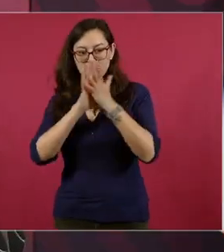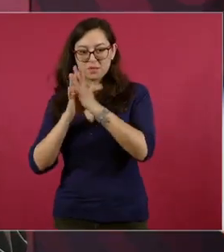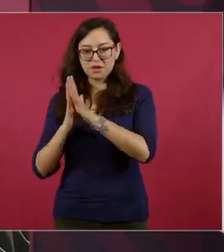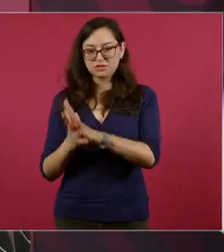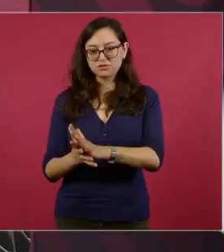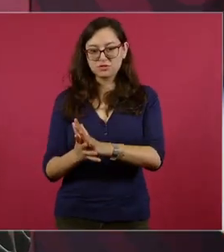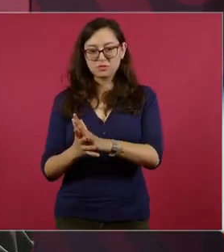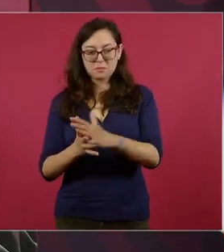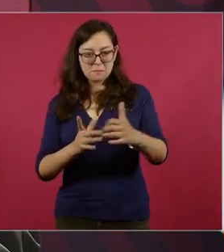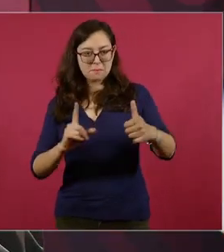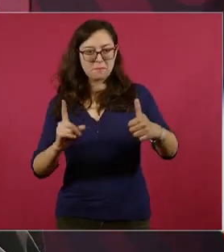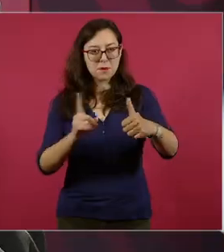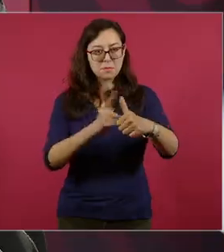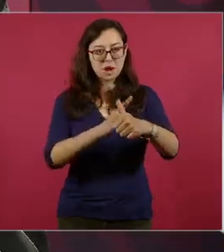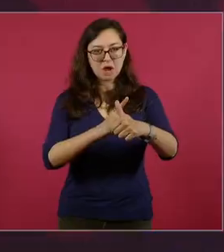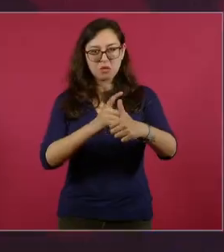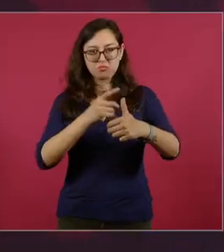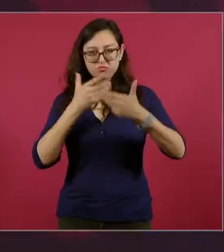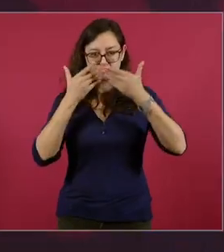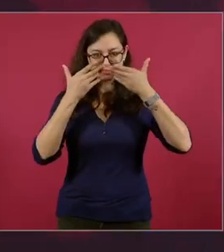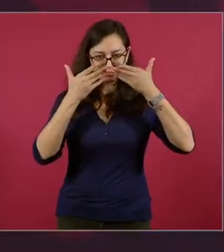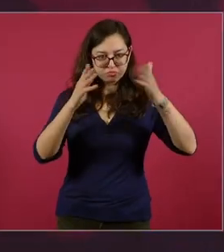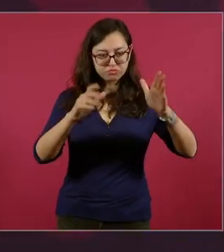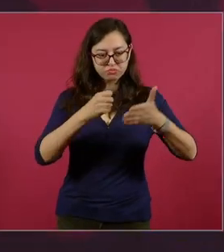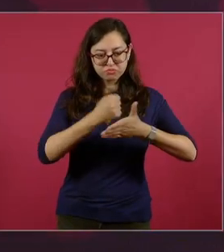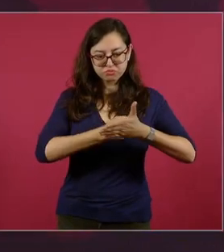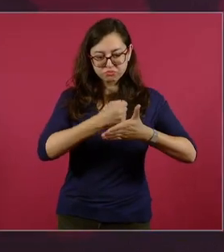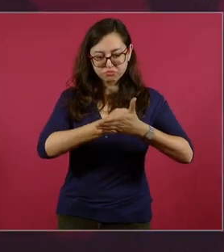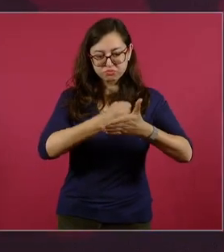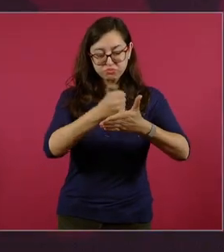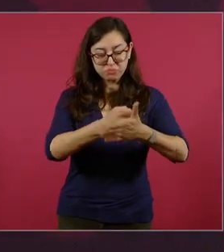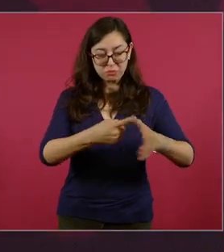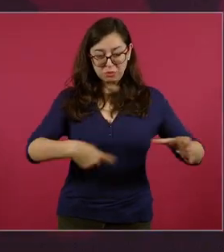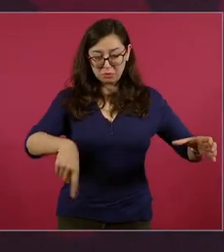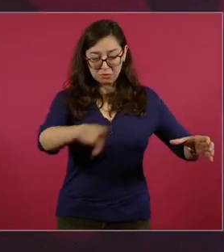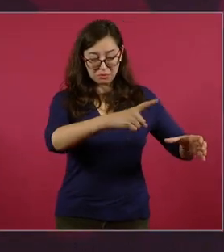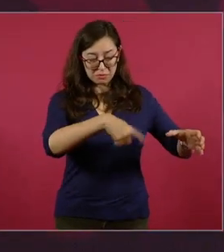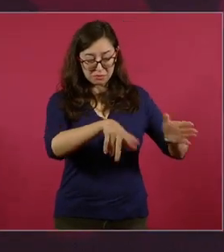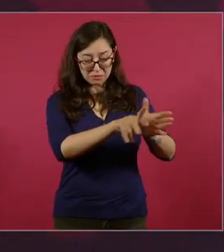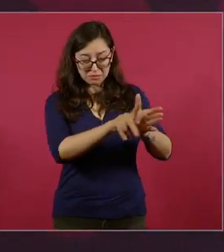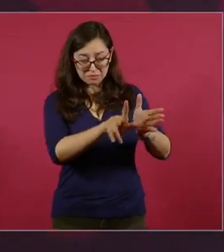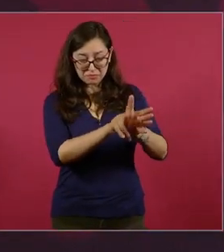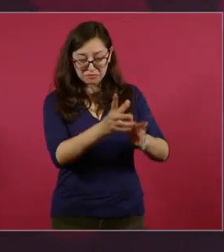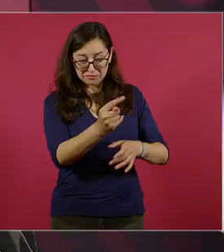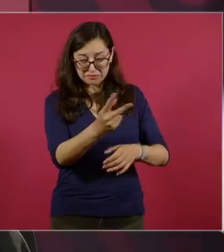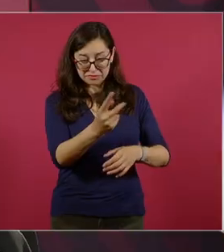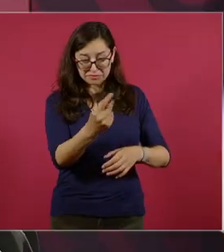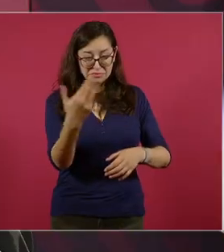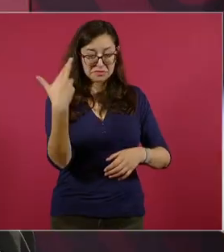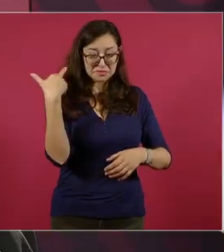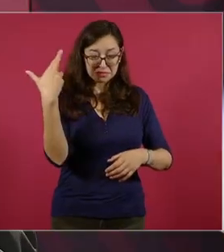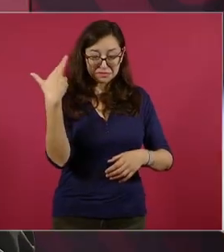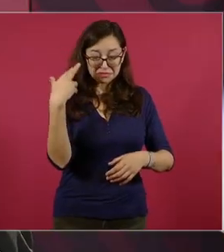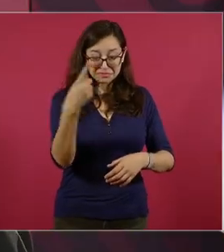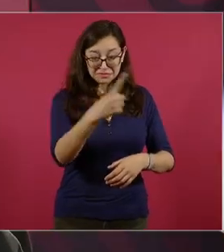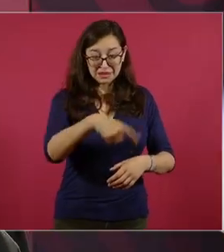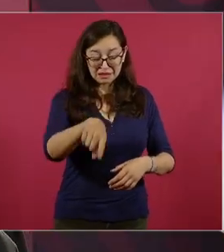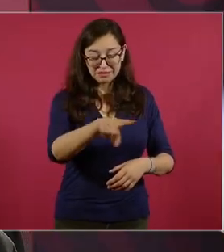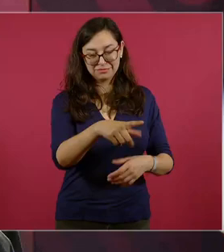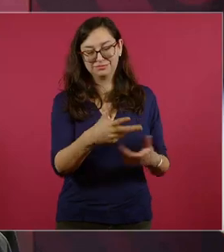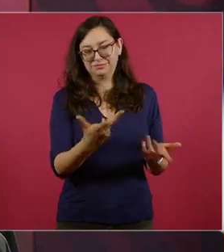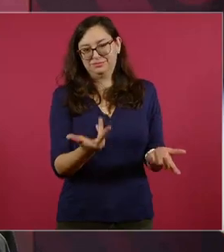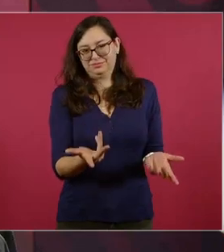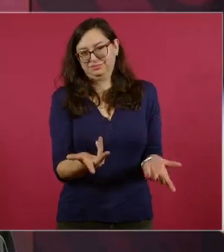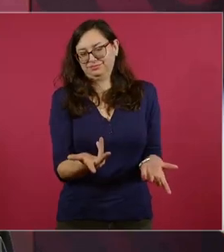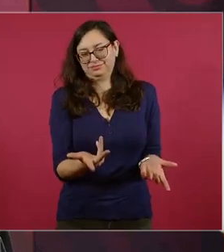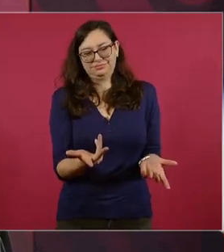medios convencionales que se crearon para defender intereses y defender privilegios.